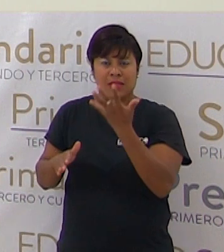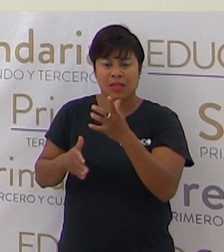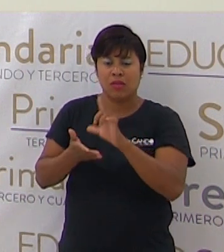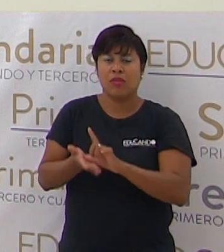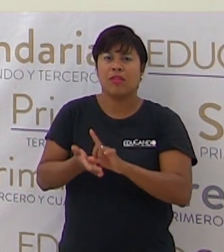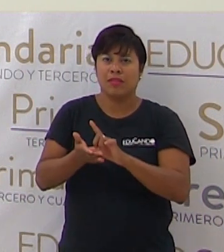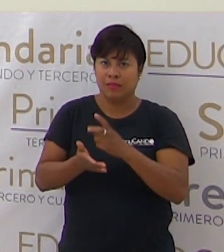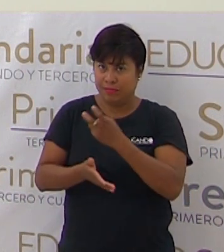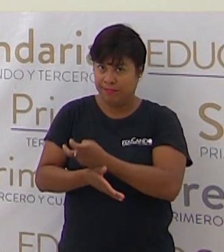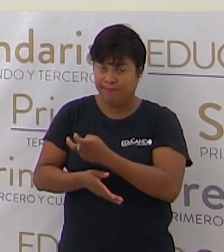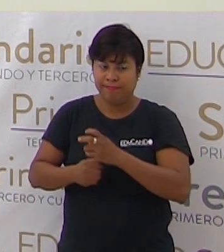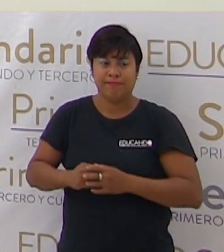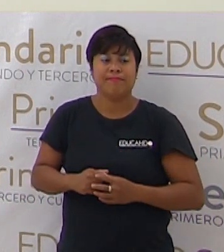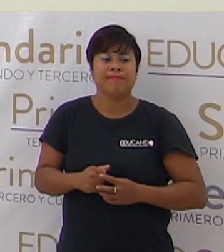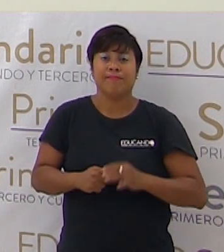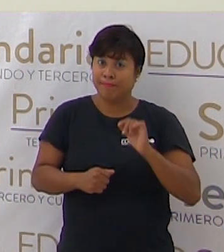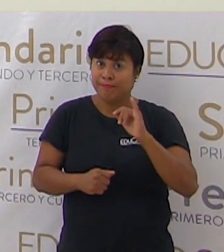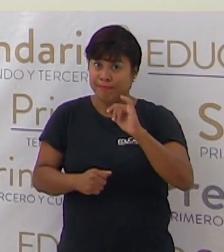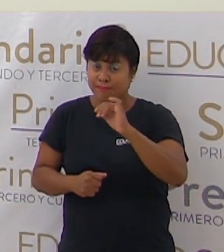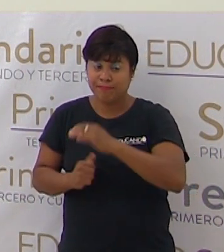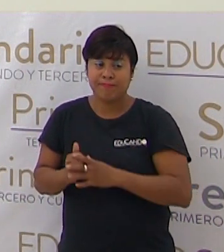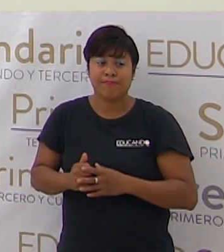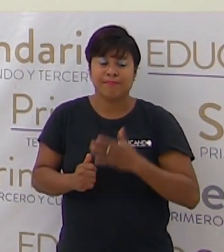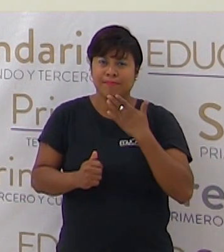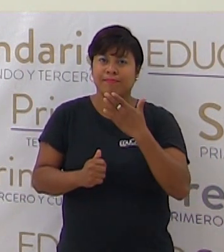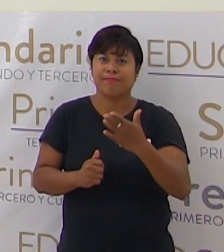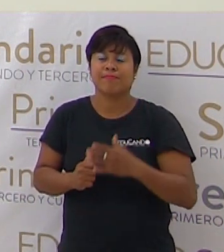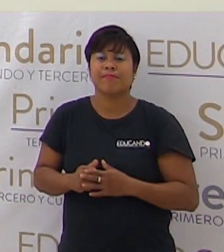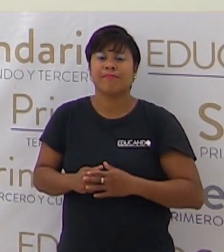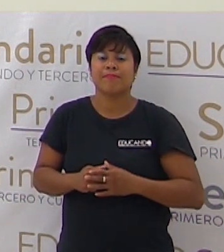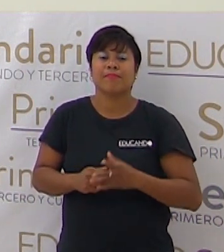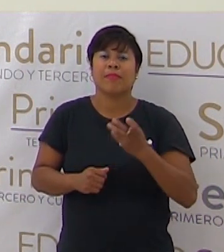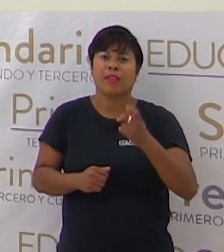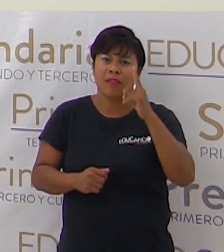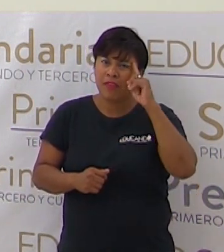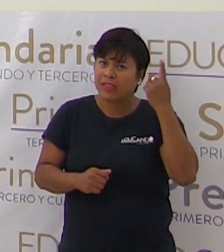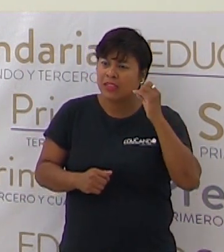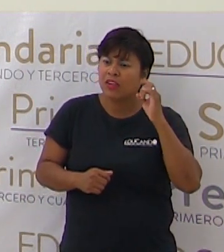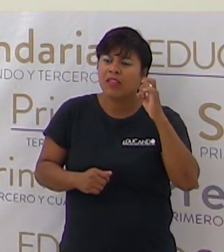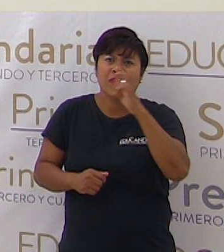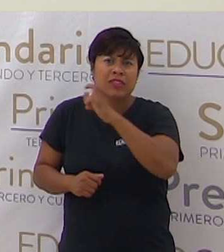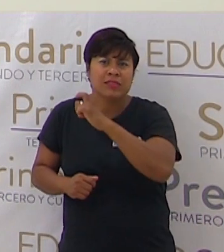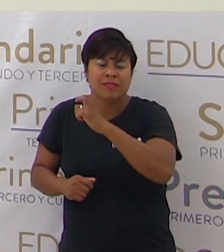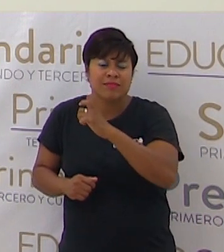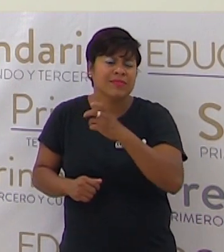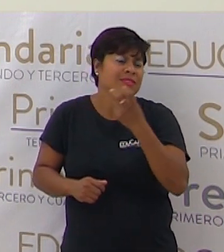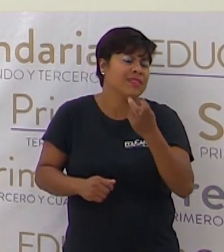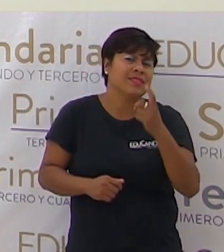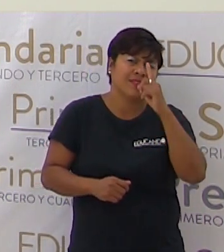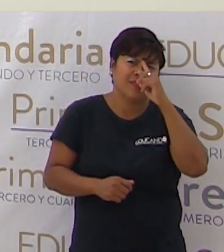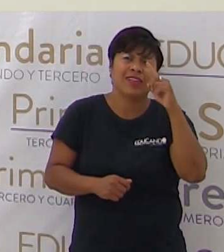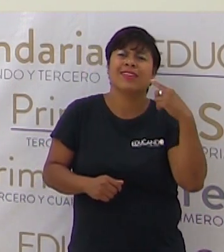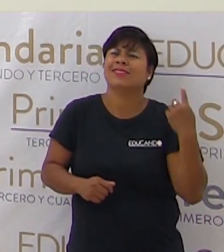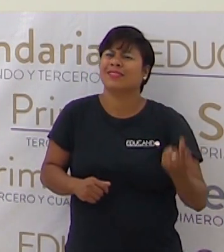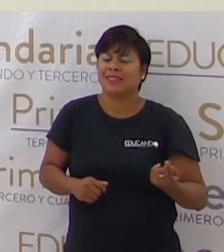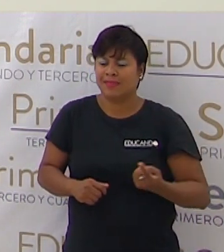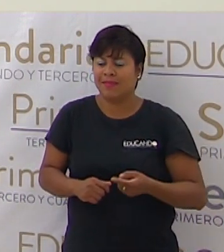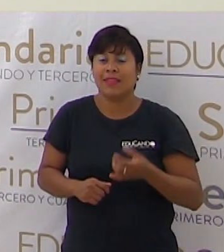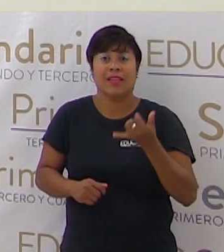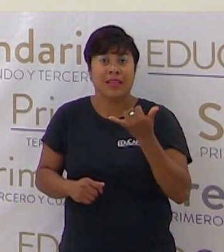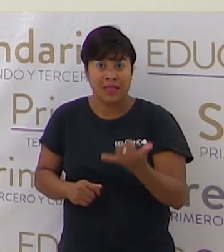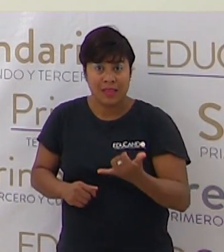o de este galón. ¿Sí? Muy bien. ¿Es fácil o no es fácil? Claro que ha sido fácil.